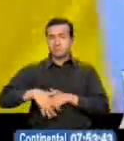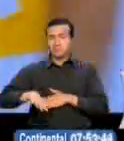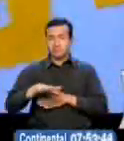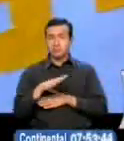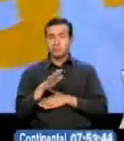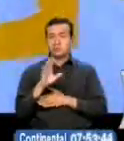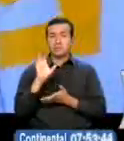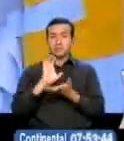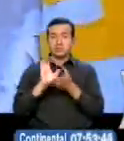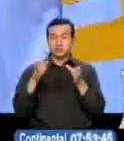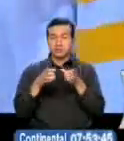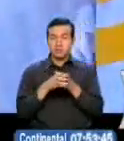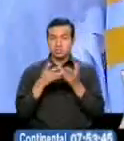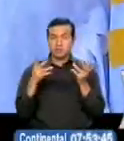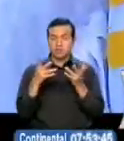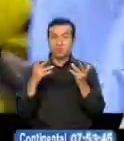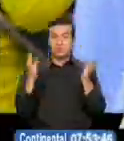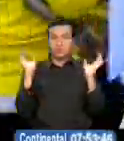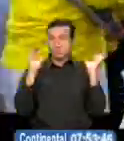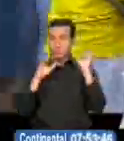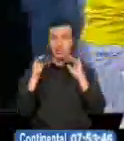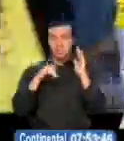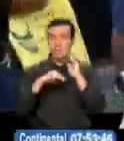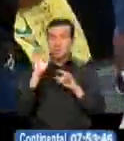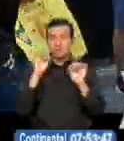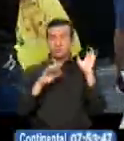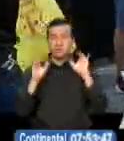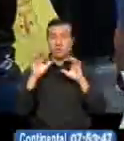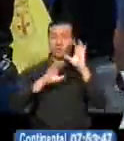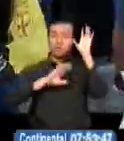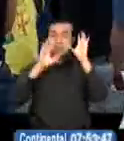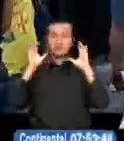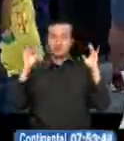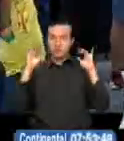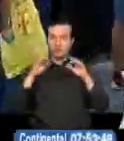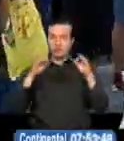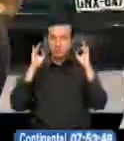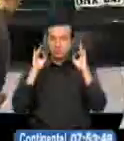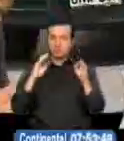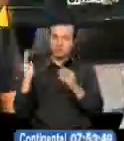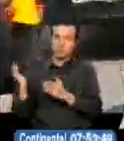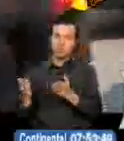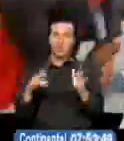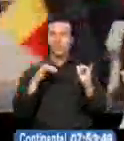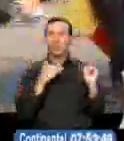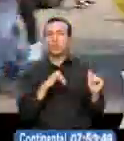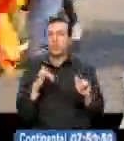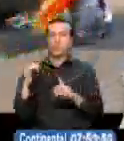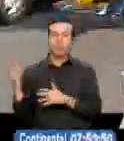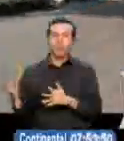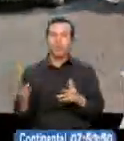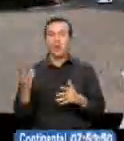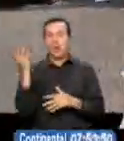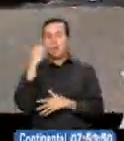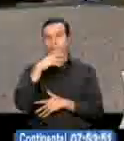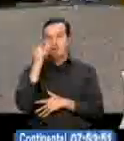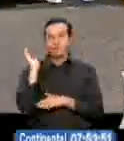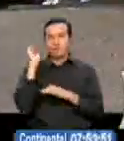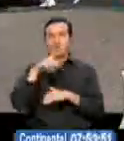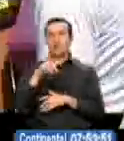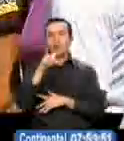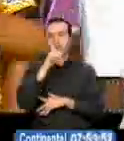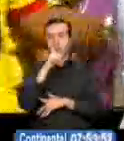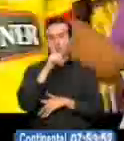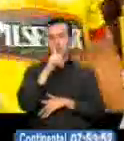centro de convenciones, donde se realizó la concentración masiva para recibir precisamente a los jugadores que de Ambato fueron hasta La